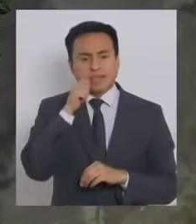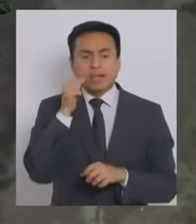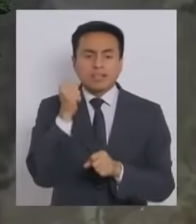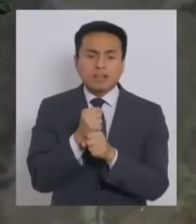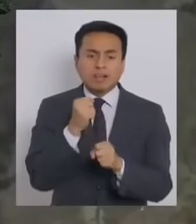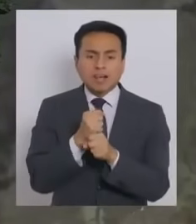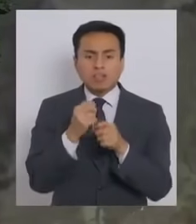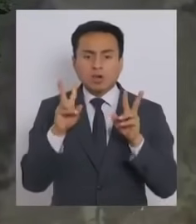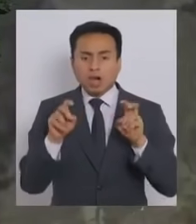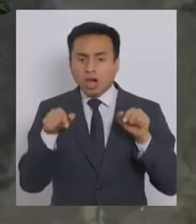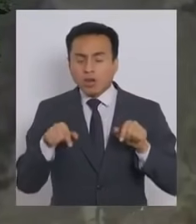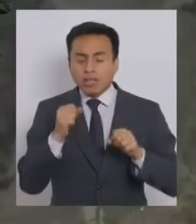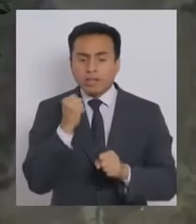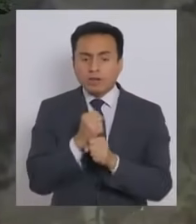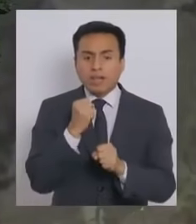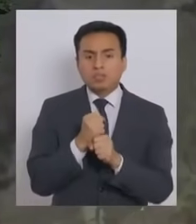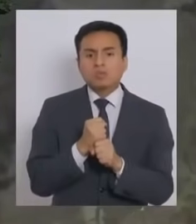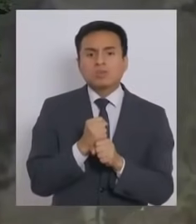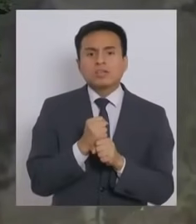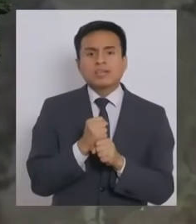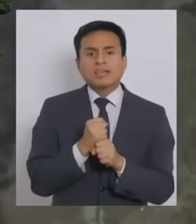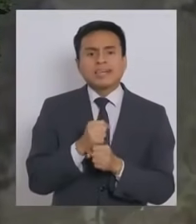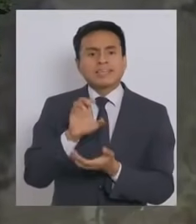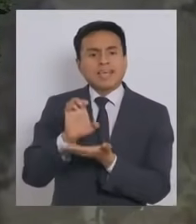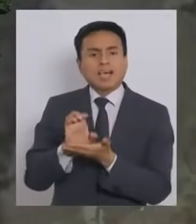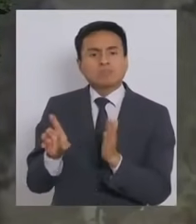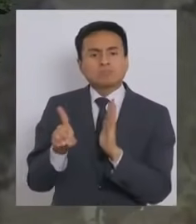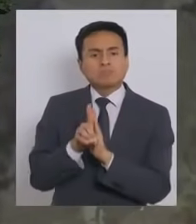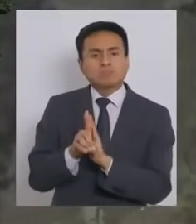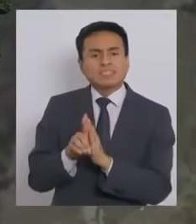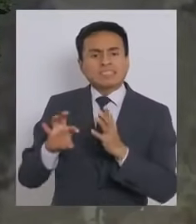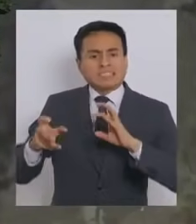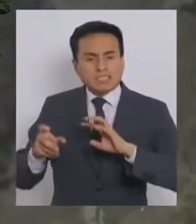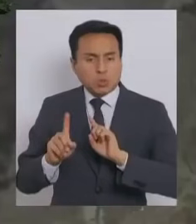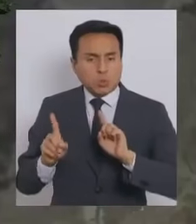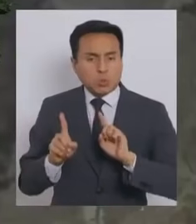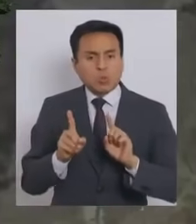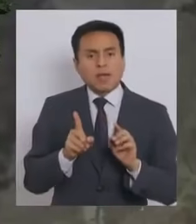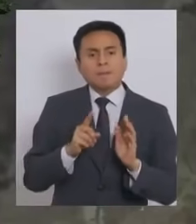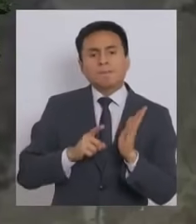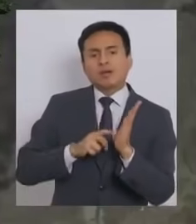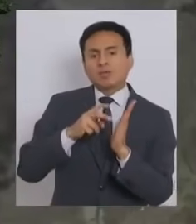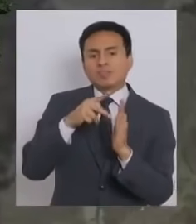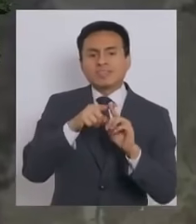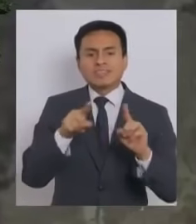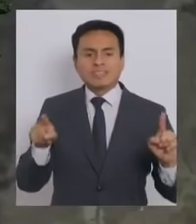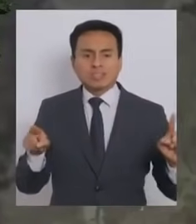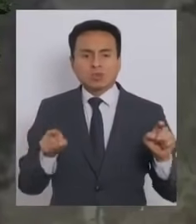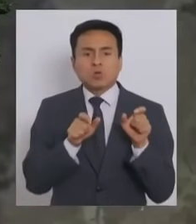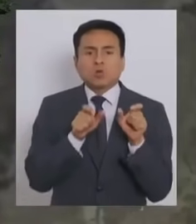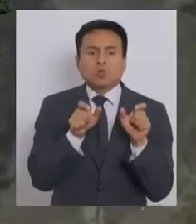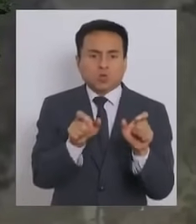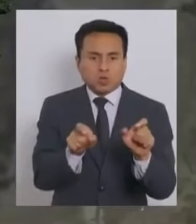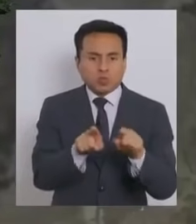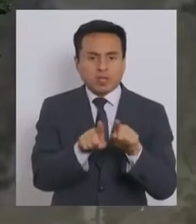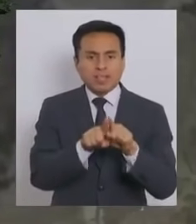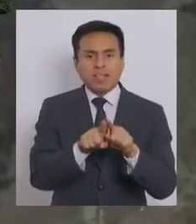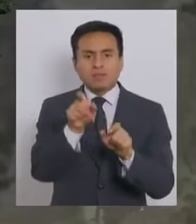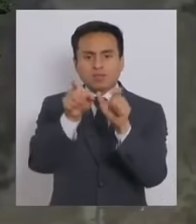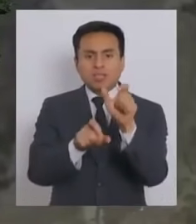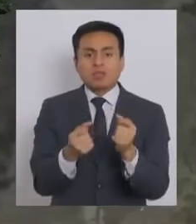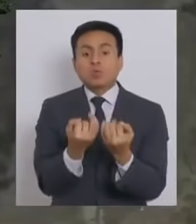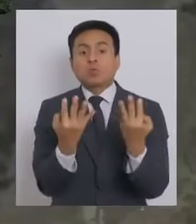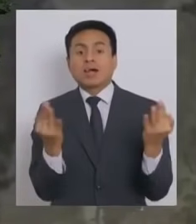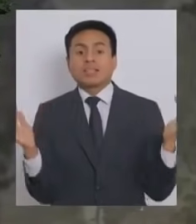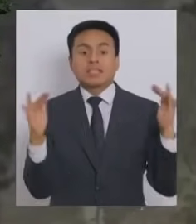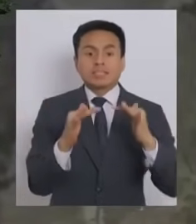trabajando en el escenario en que no se vaya a extender el estado de excepción en un paso a paso que es distinto, en donde el control está más bien puesto en los aforos